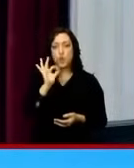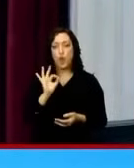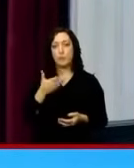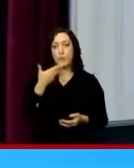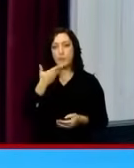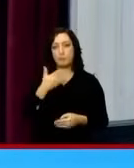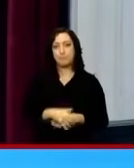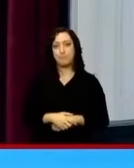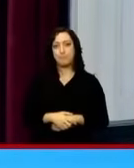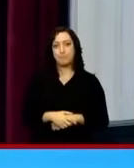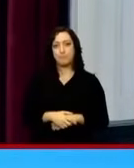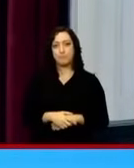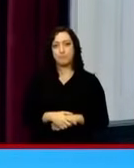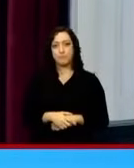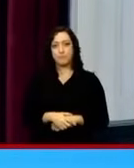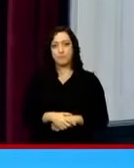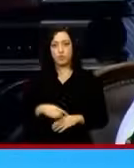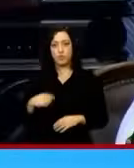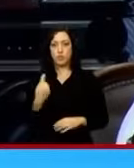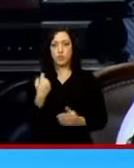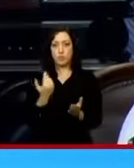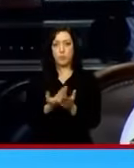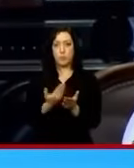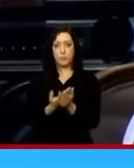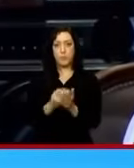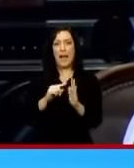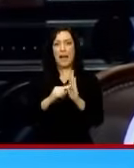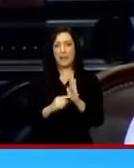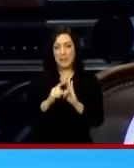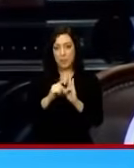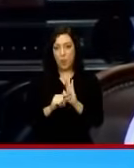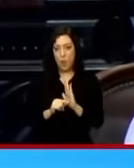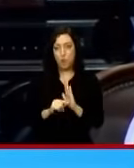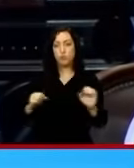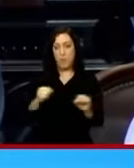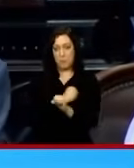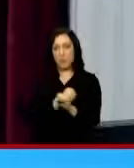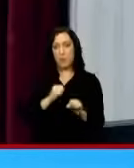Si hubiera sido... Pami, escucha. Sí.